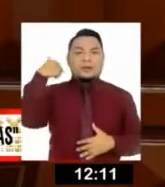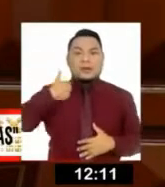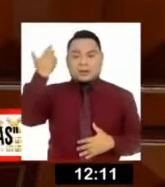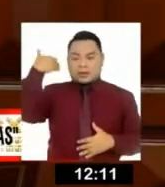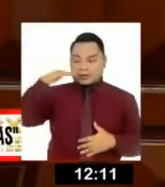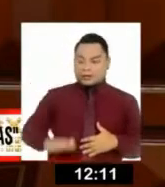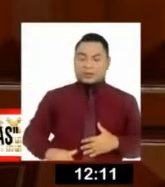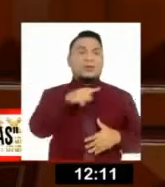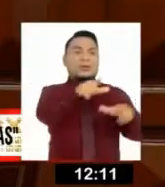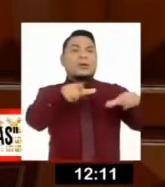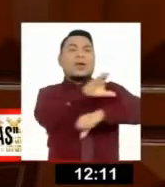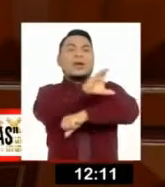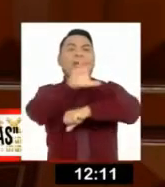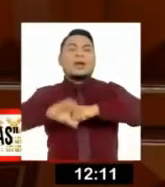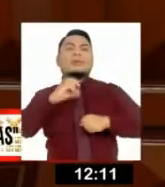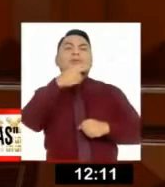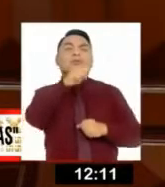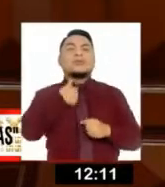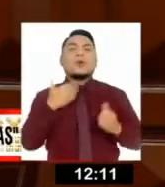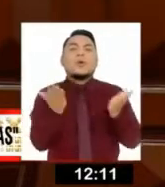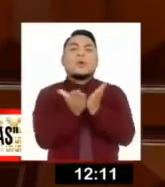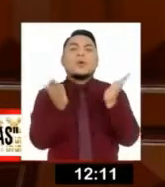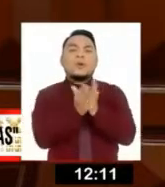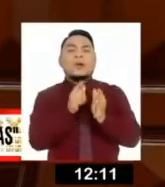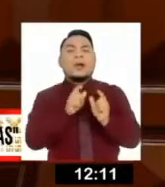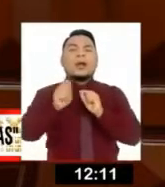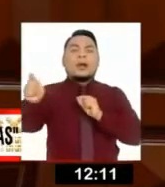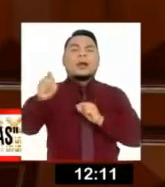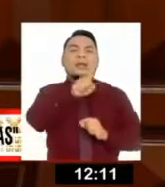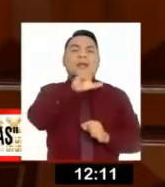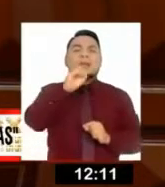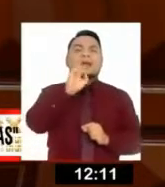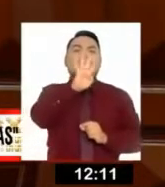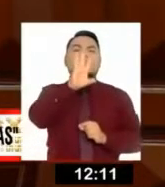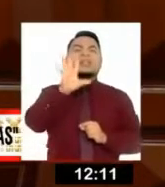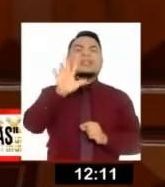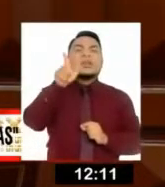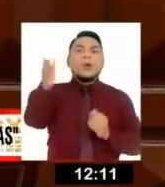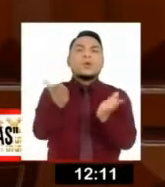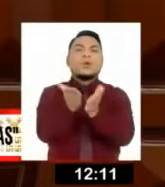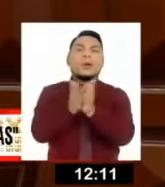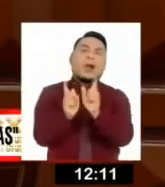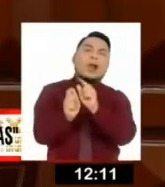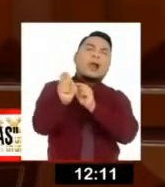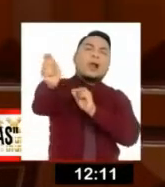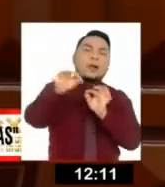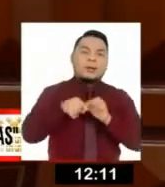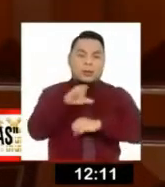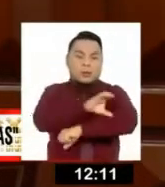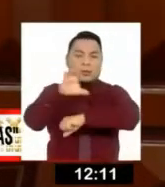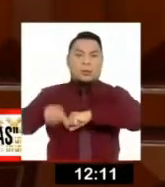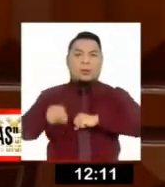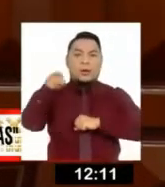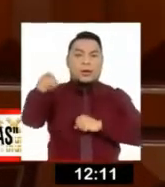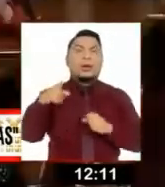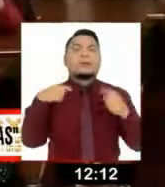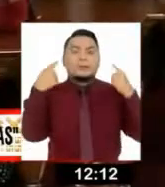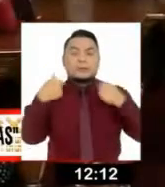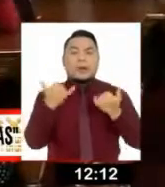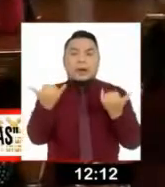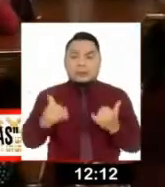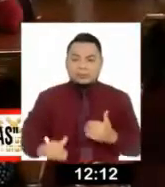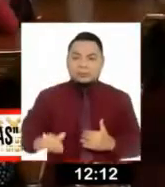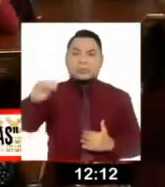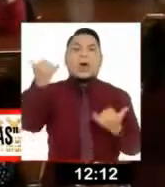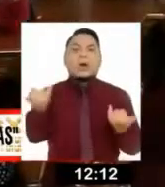de Chota que estudió en la escuela rural 10465 de Puña, que hoy estoy aquí